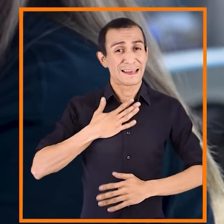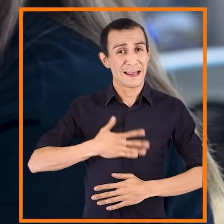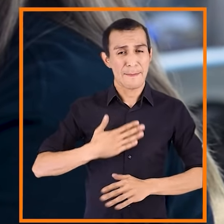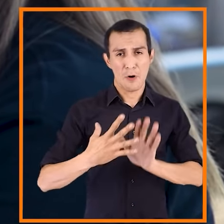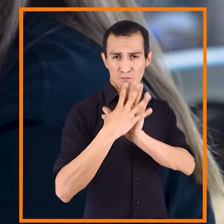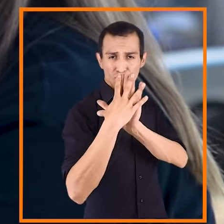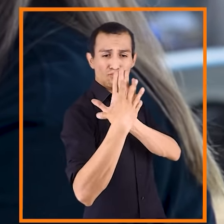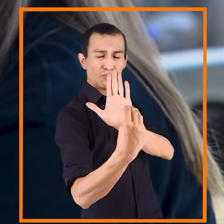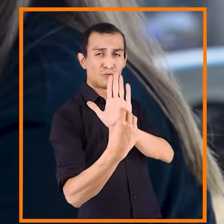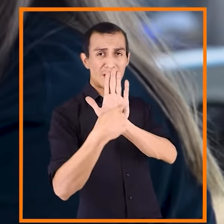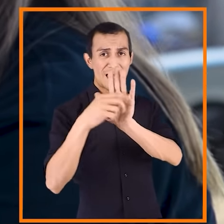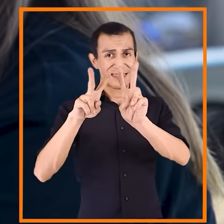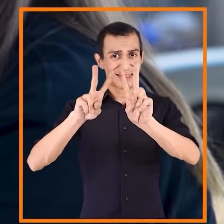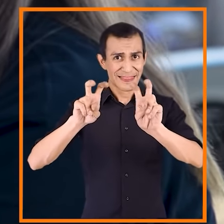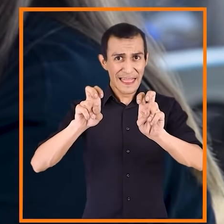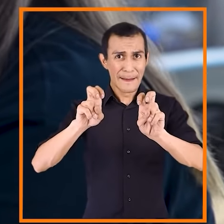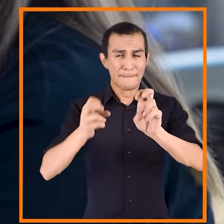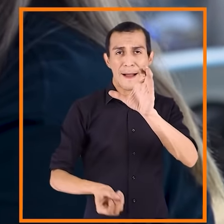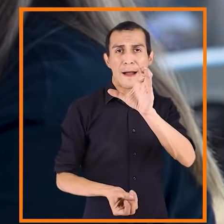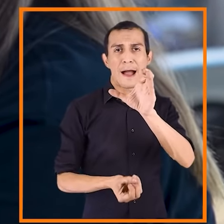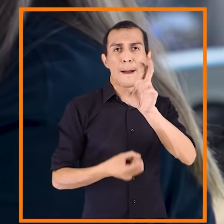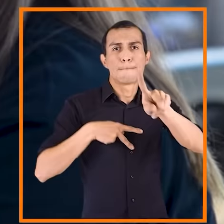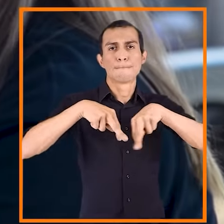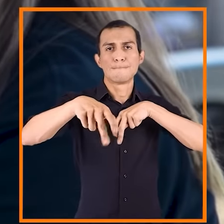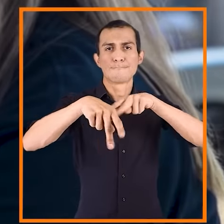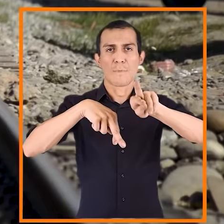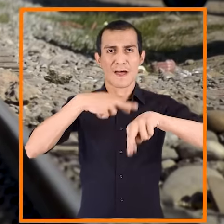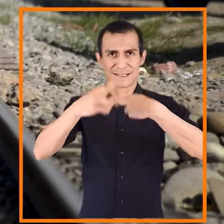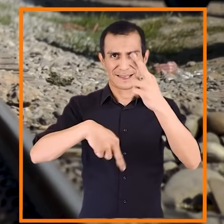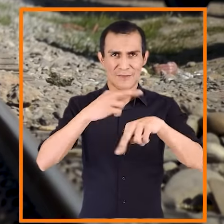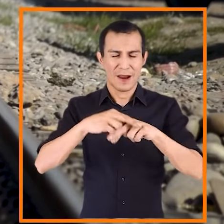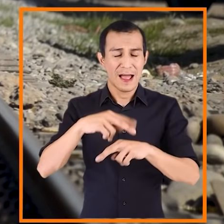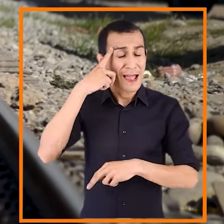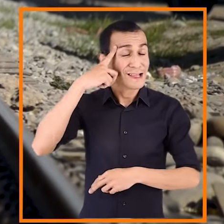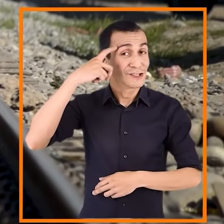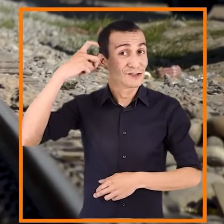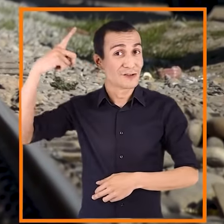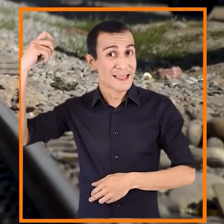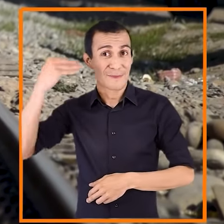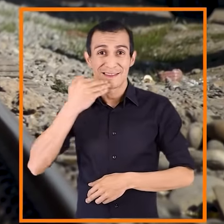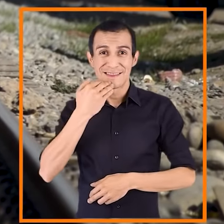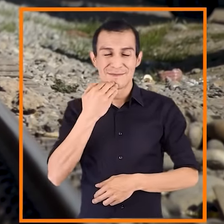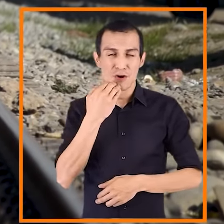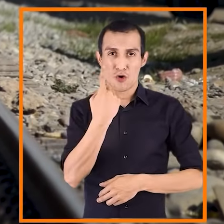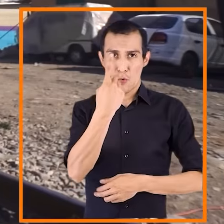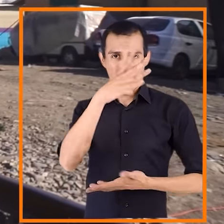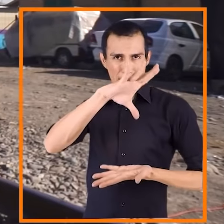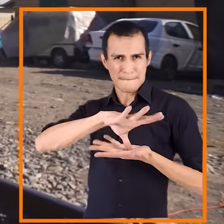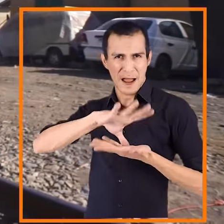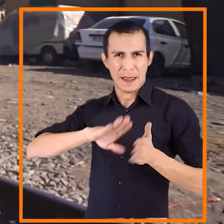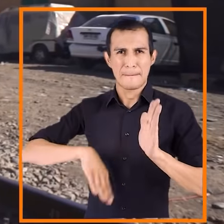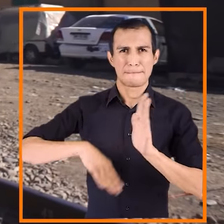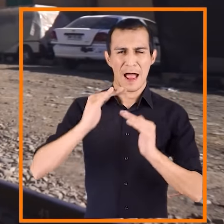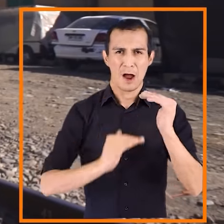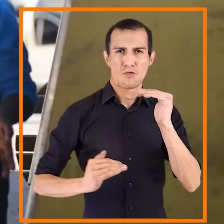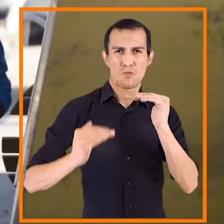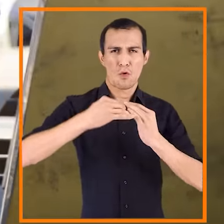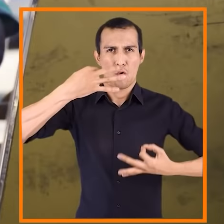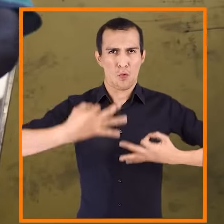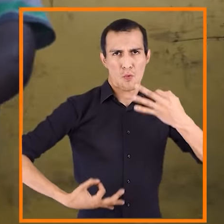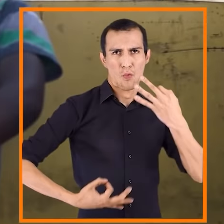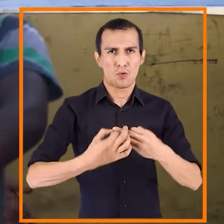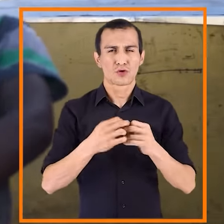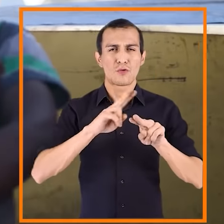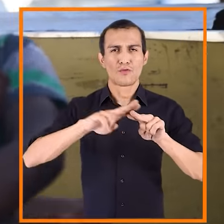pretendemos ser un referente en lo que es moda circular. Y sobre todo soñamos con un país más justo, con